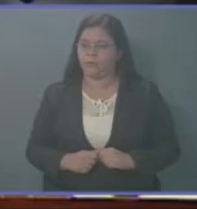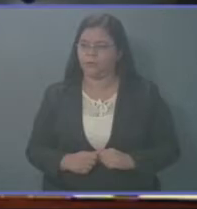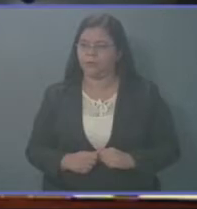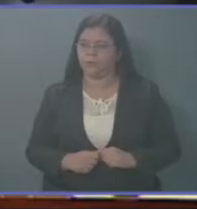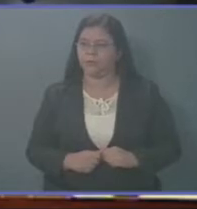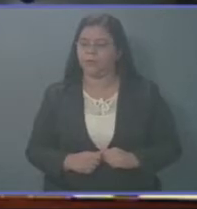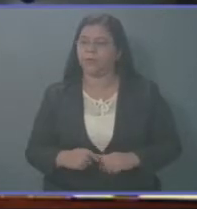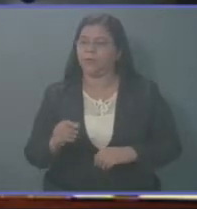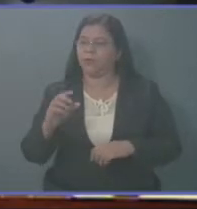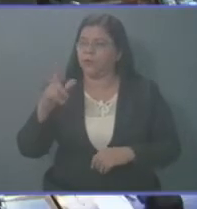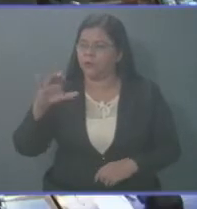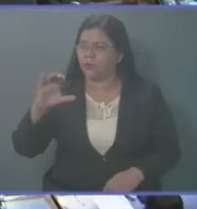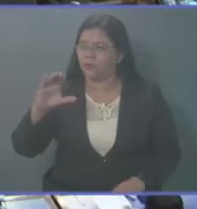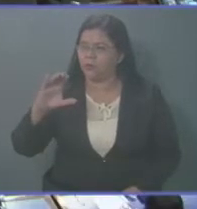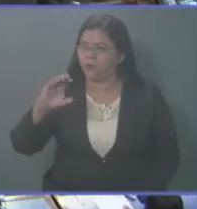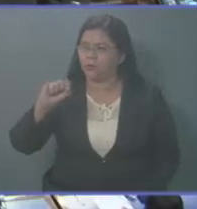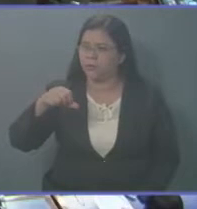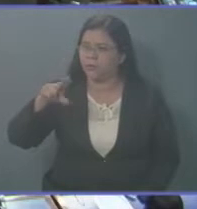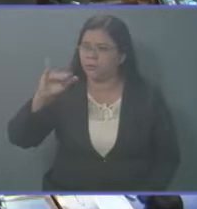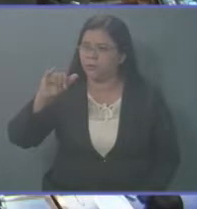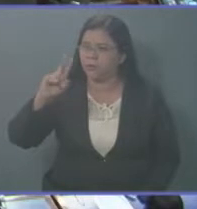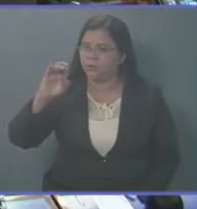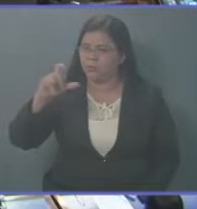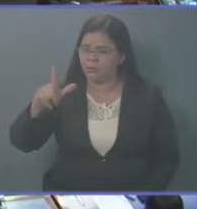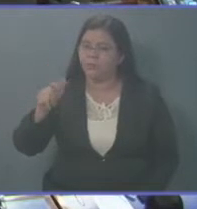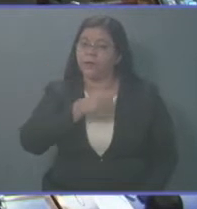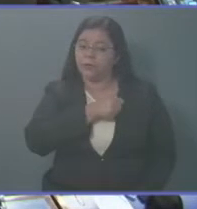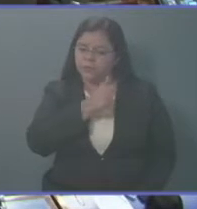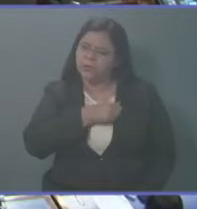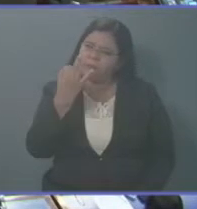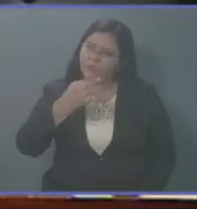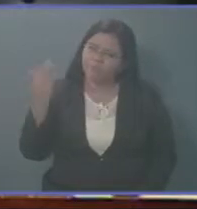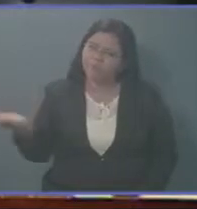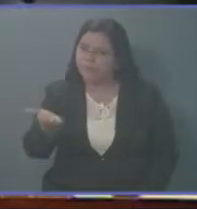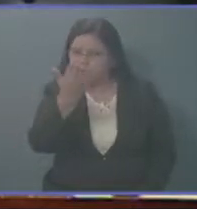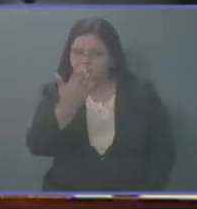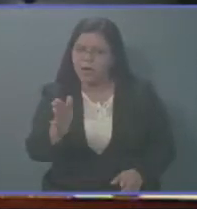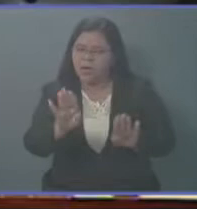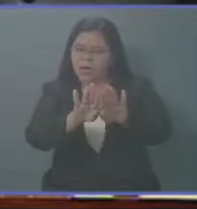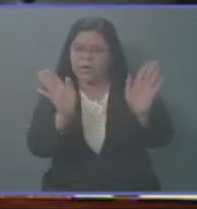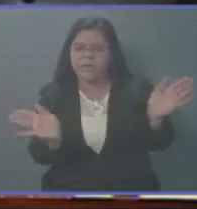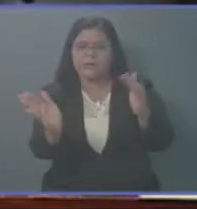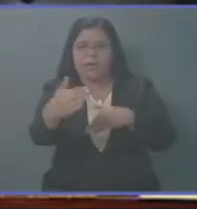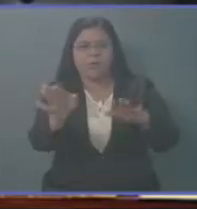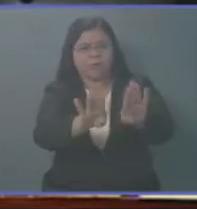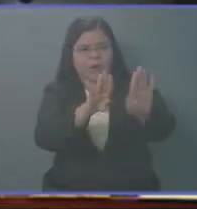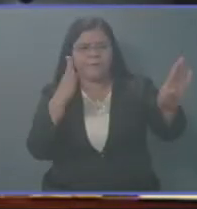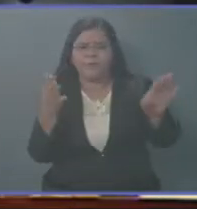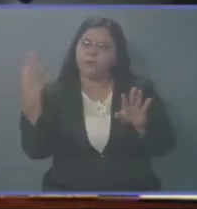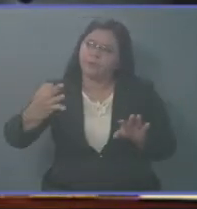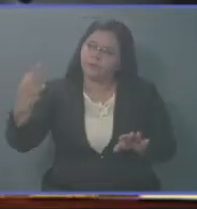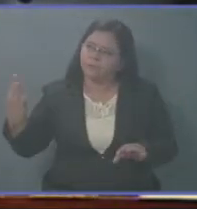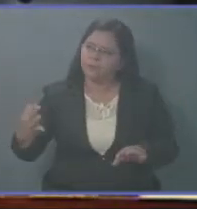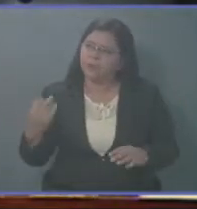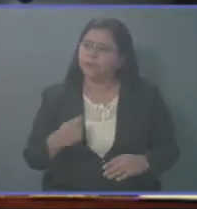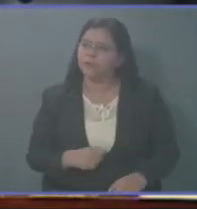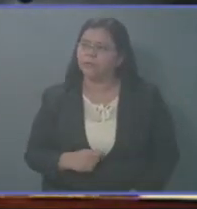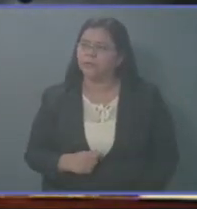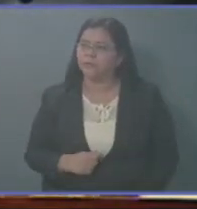Licenciado Esquivel, ¿quién es el encargado para que venga y abra el salón de los constituyentes? Ok.